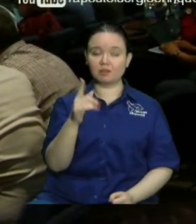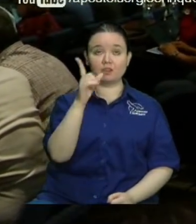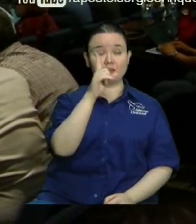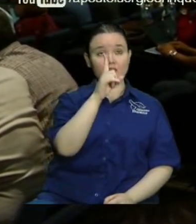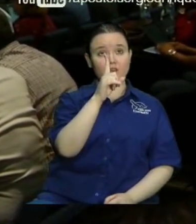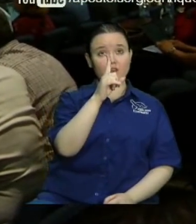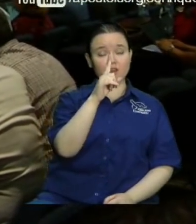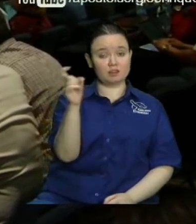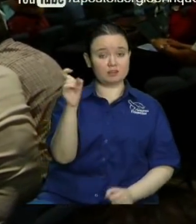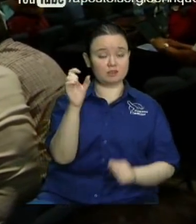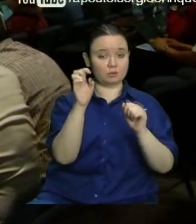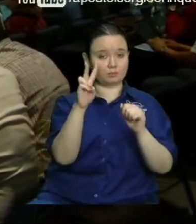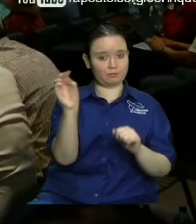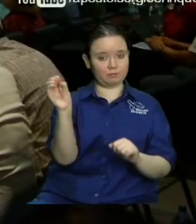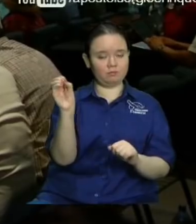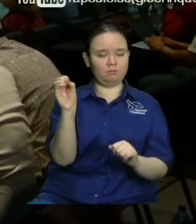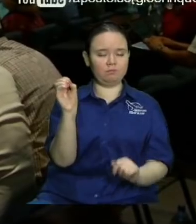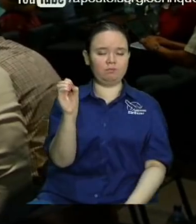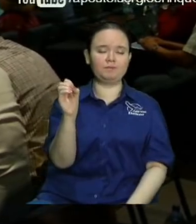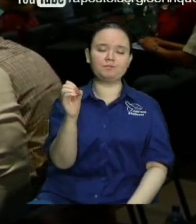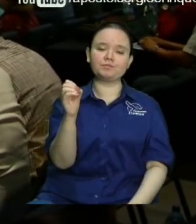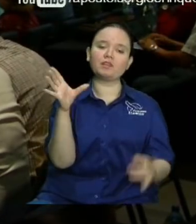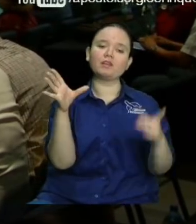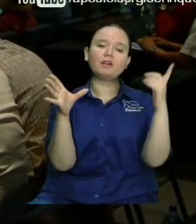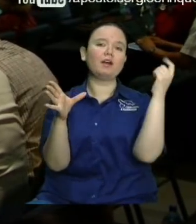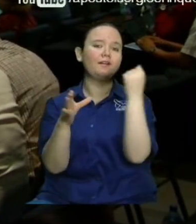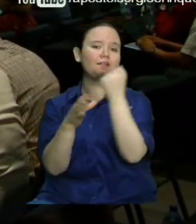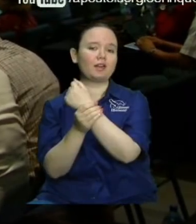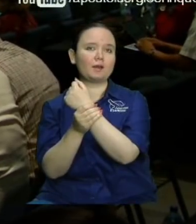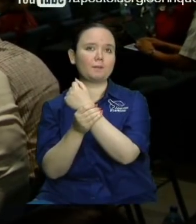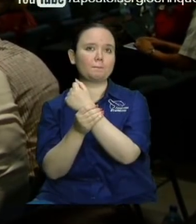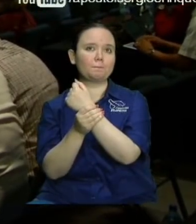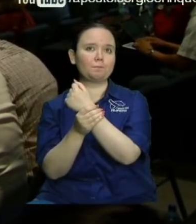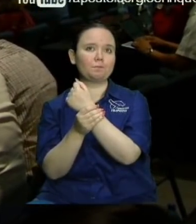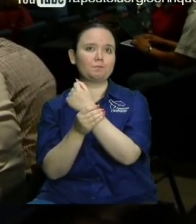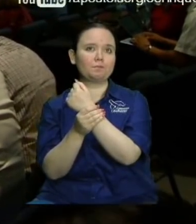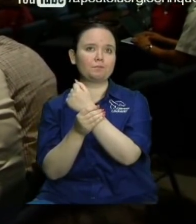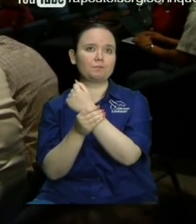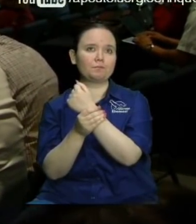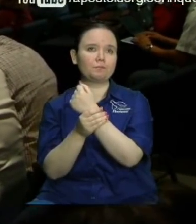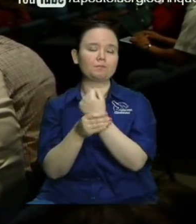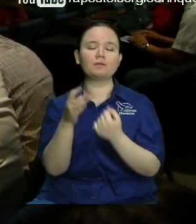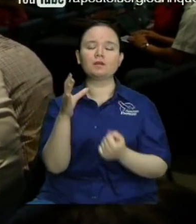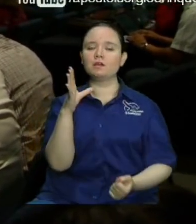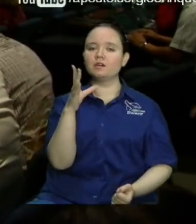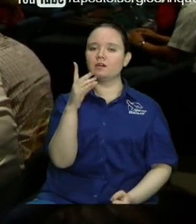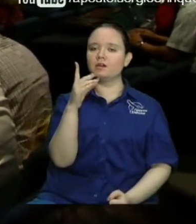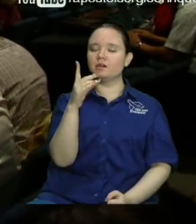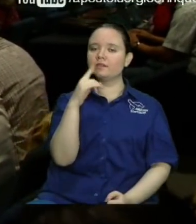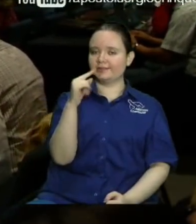Generación número 20. Pero fíjate que Abraham... Le pasó algo tremendo.